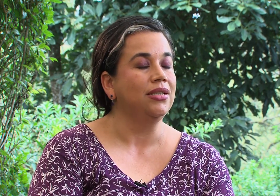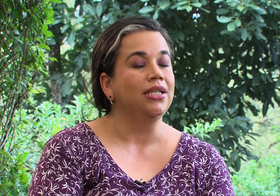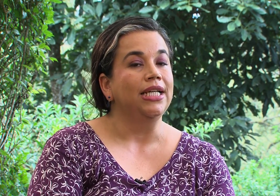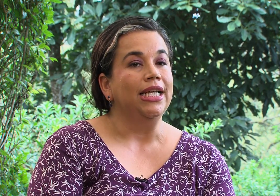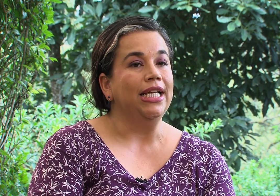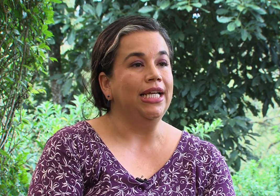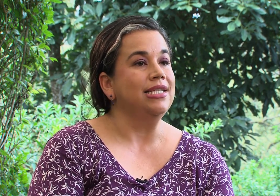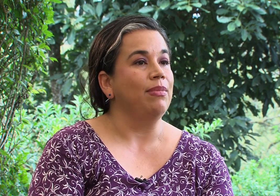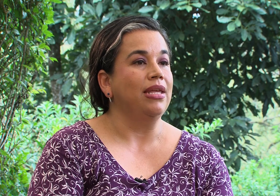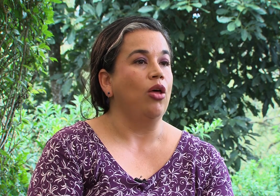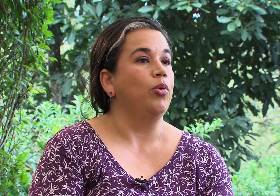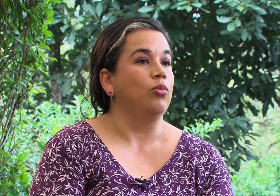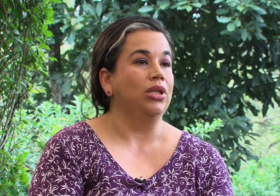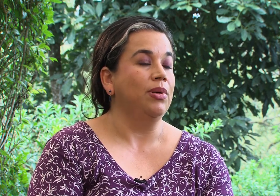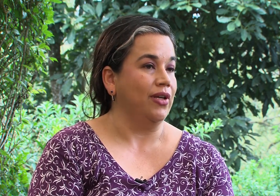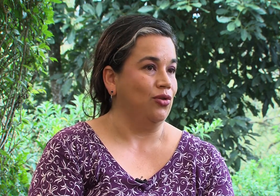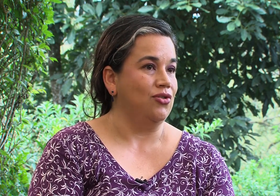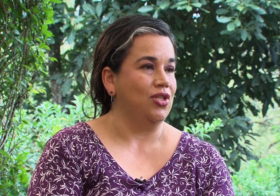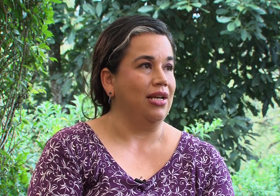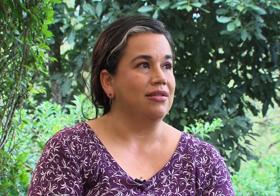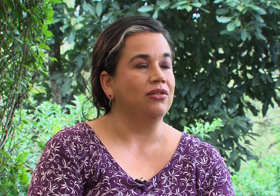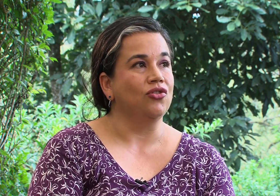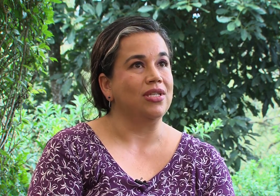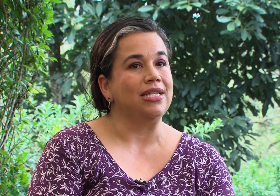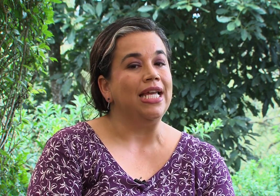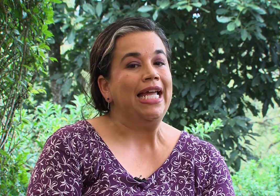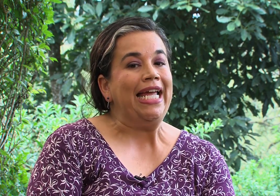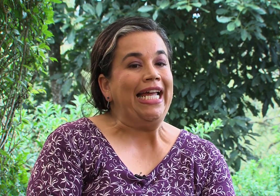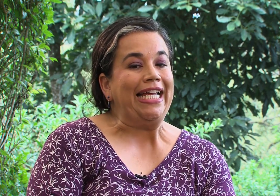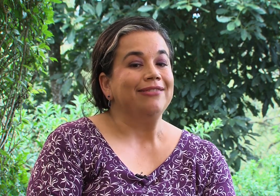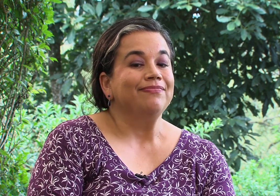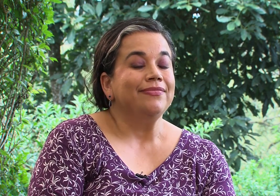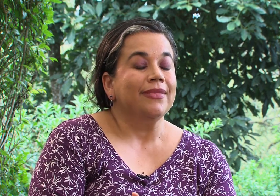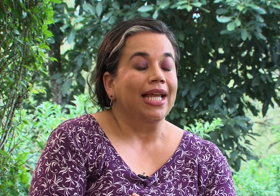¿verdad? Y está mediado por múltiples factores sociales. Entonces,